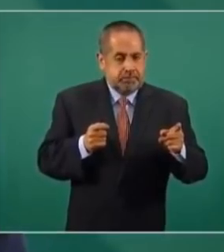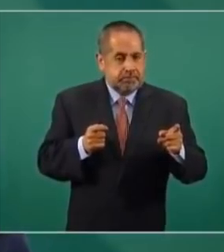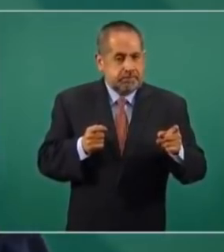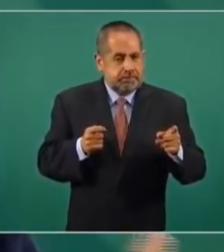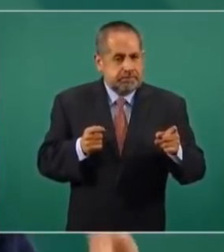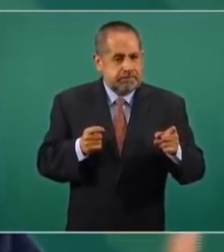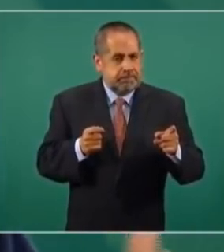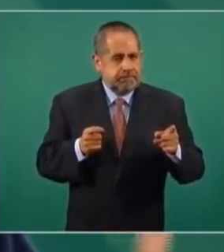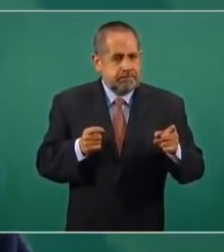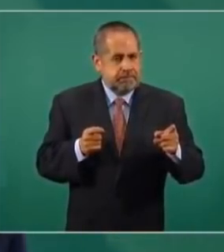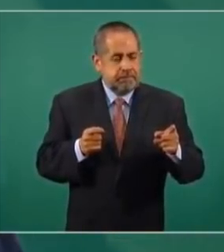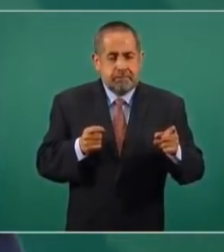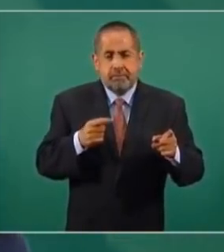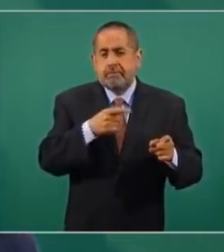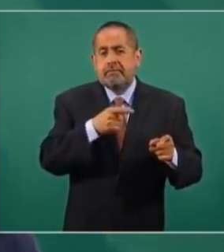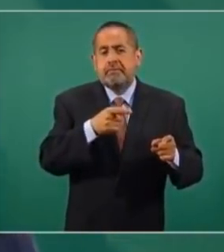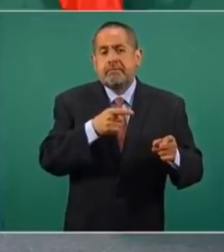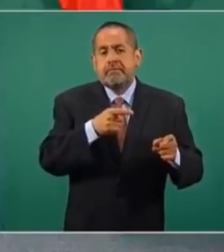ellos